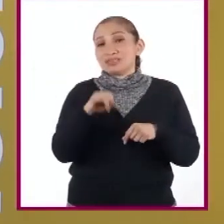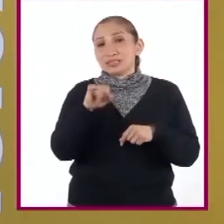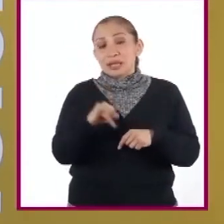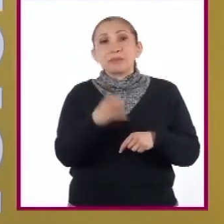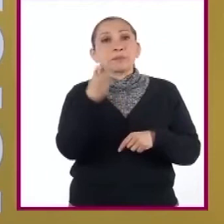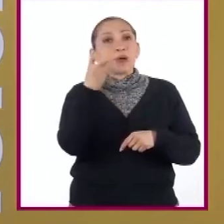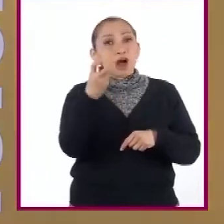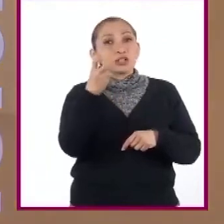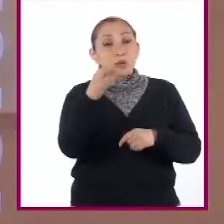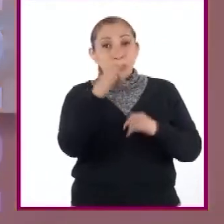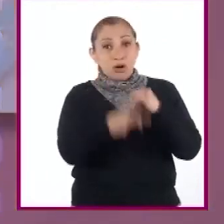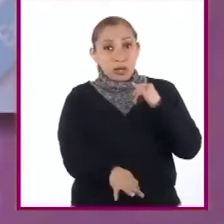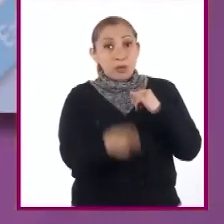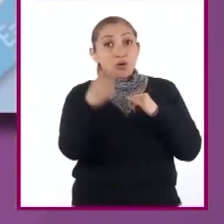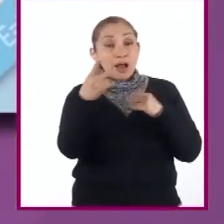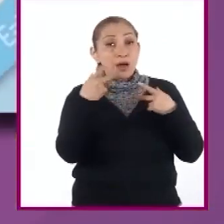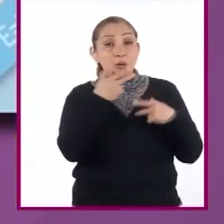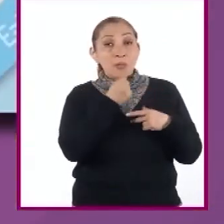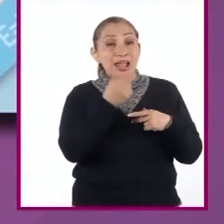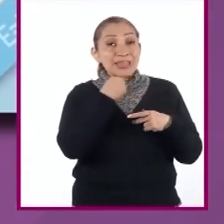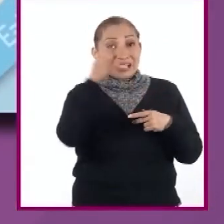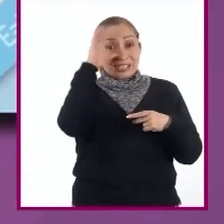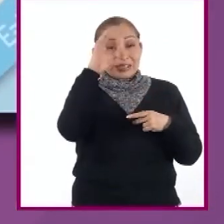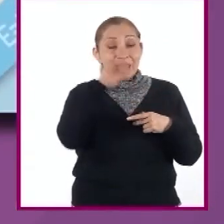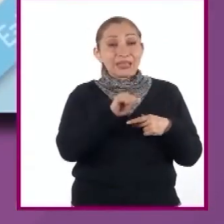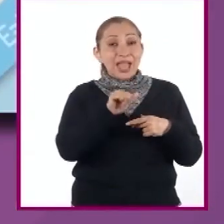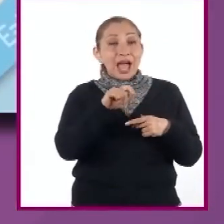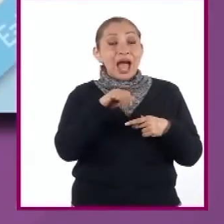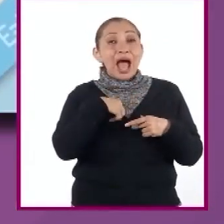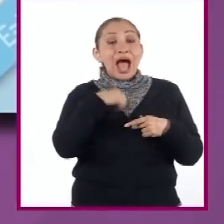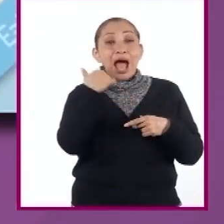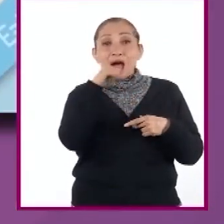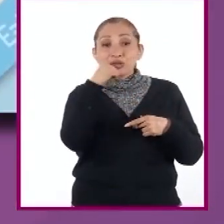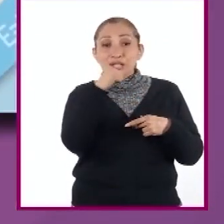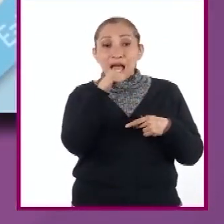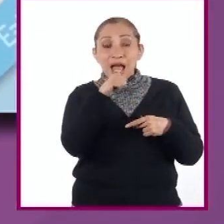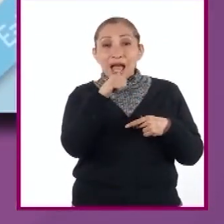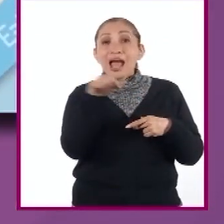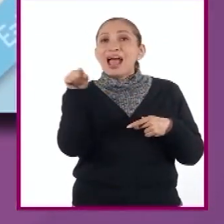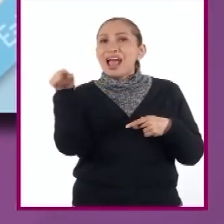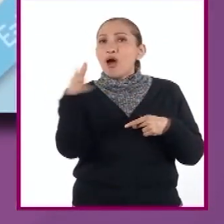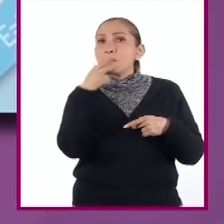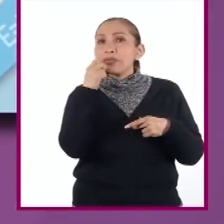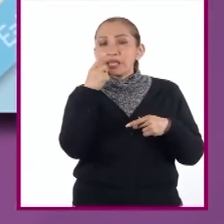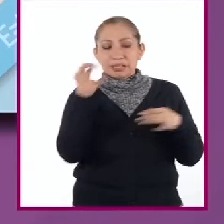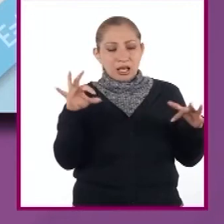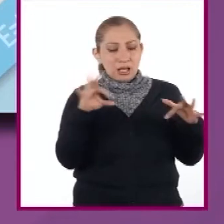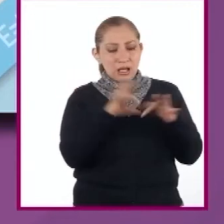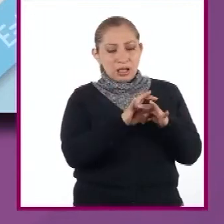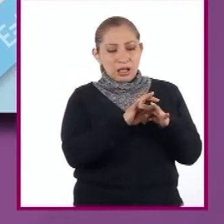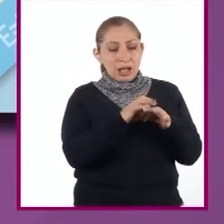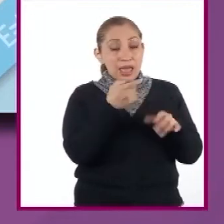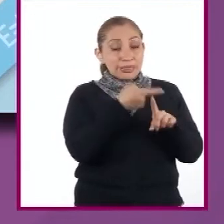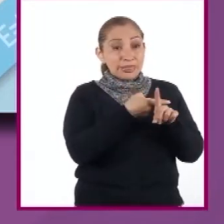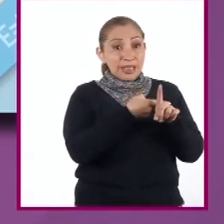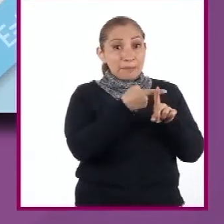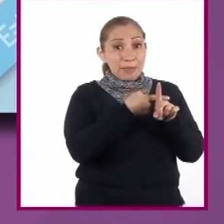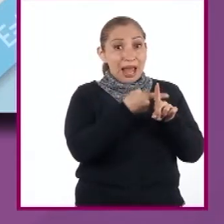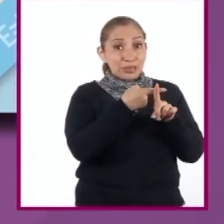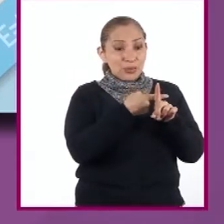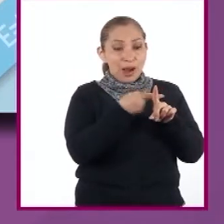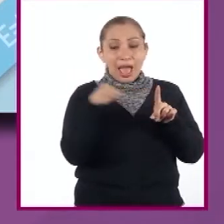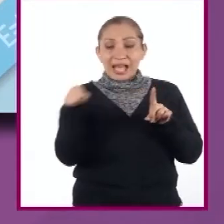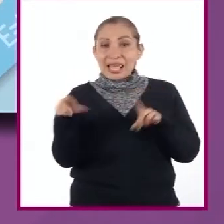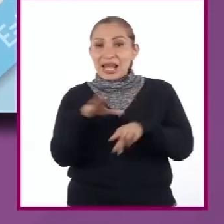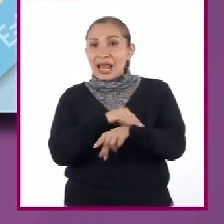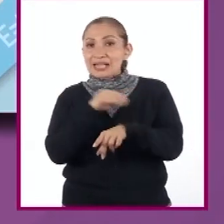Por eso, finalmente un científico austriaco de nombre Ludwig Boltzmann estableció la relación entre la temperatura de la materia y